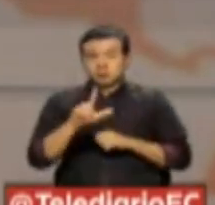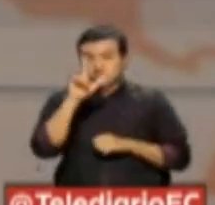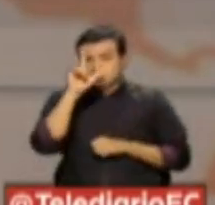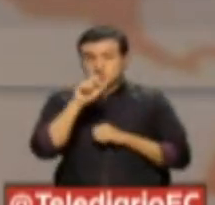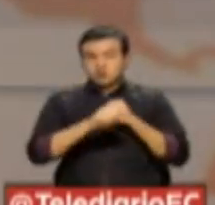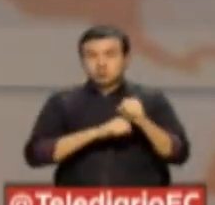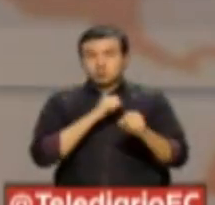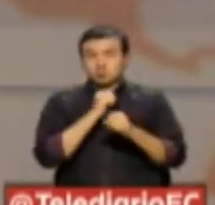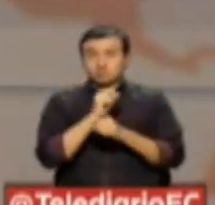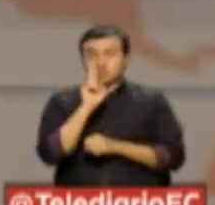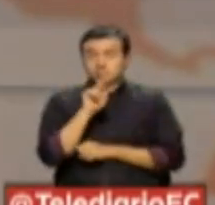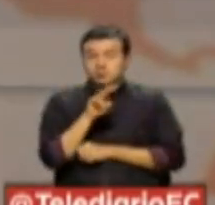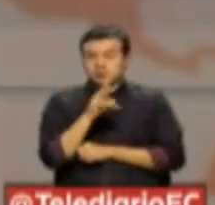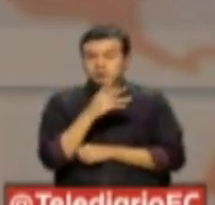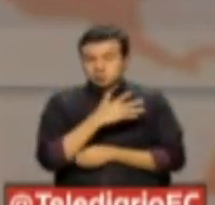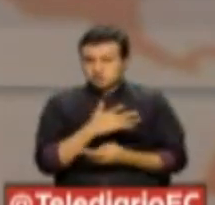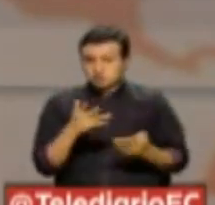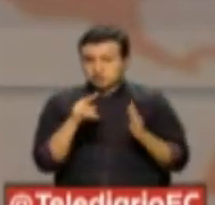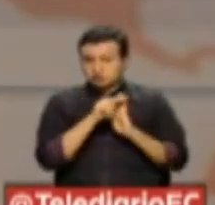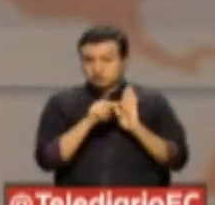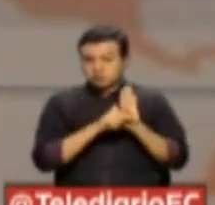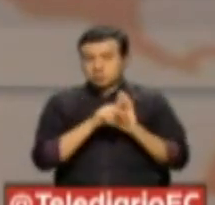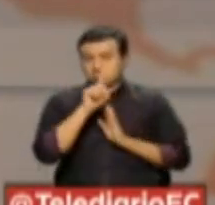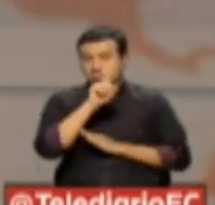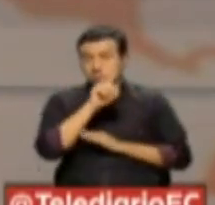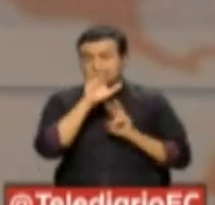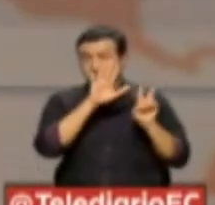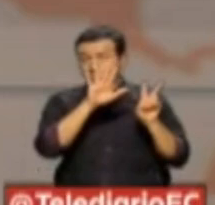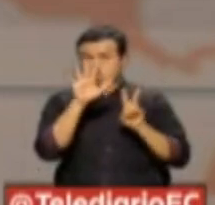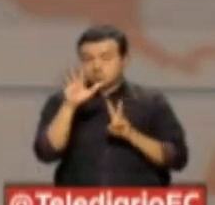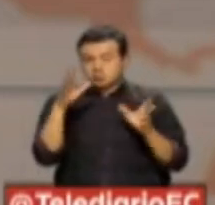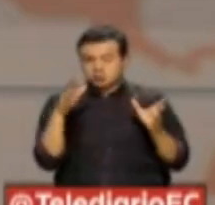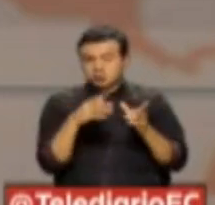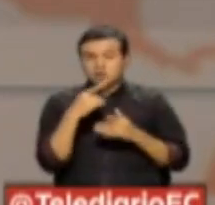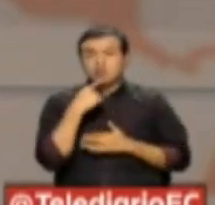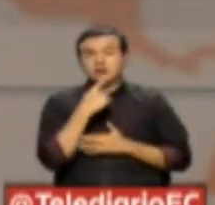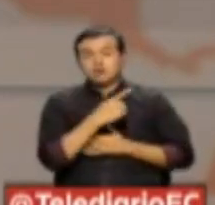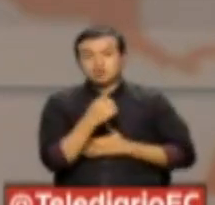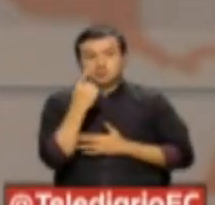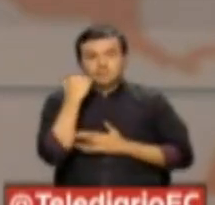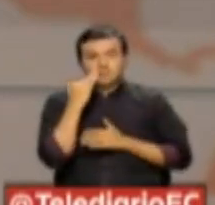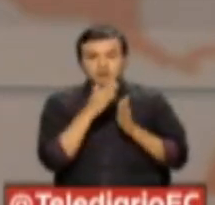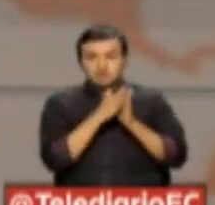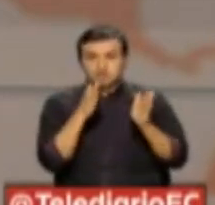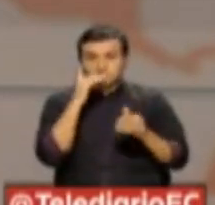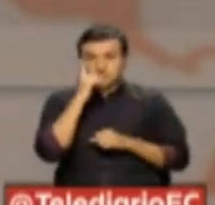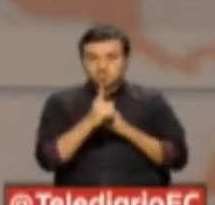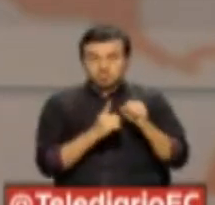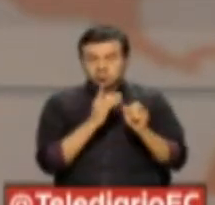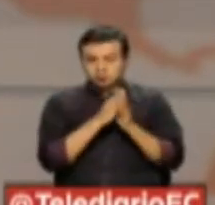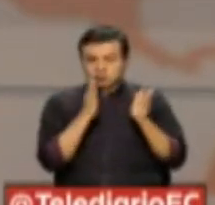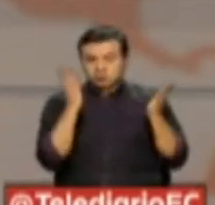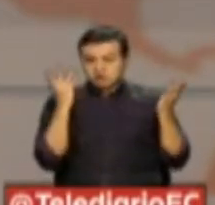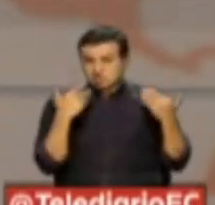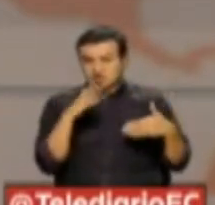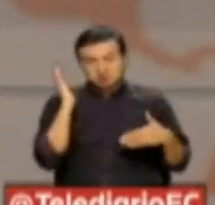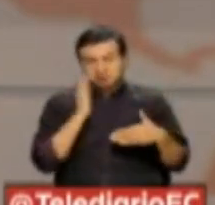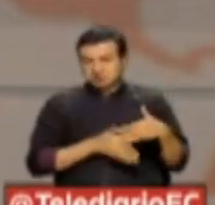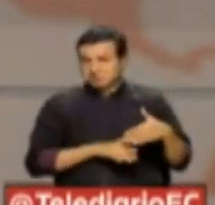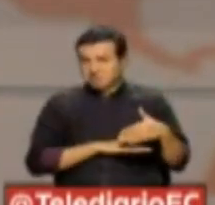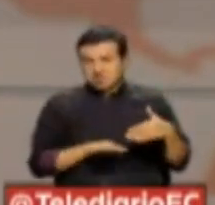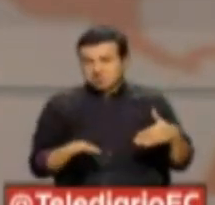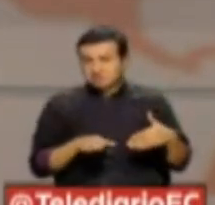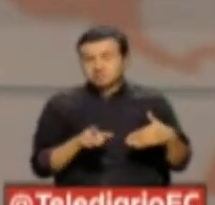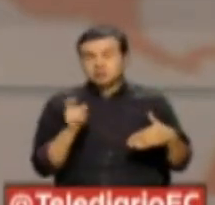del 2017 se llama la ordenanza 177 se estableció que en el plazo de un año que ya se cumplió